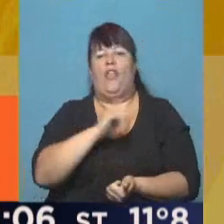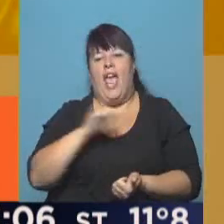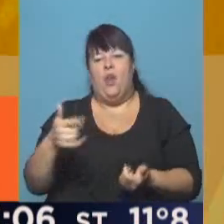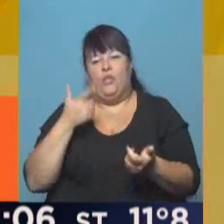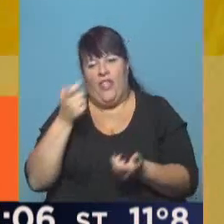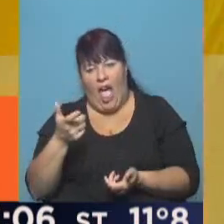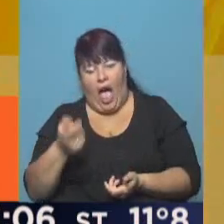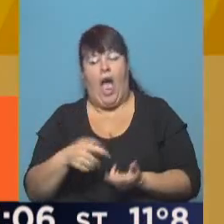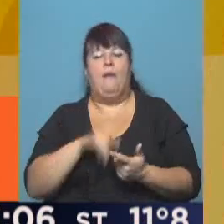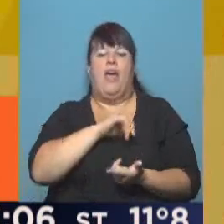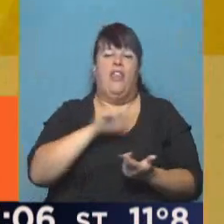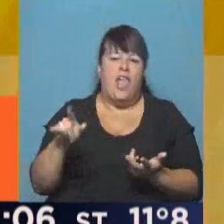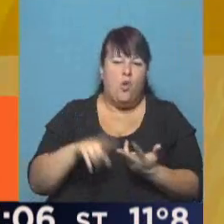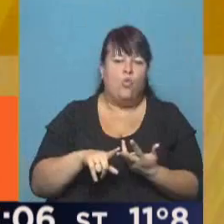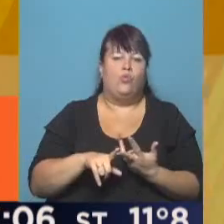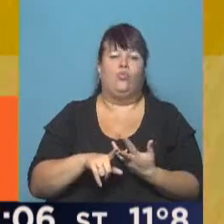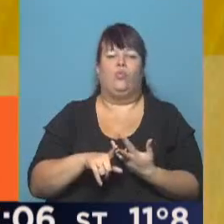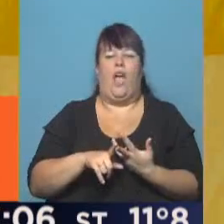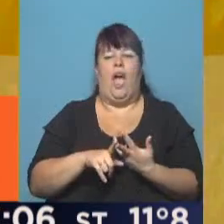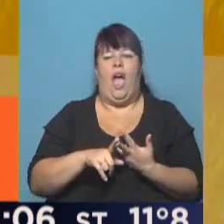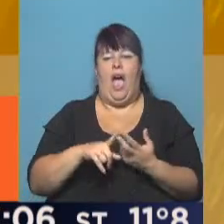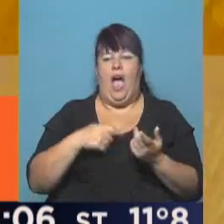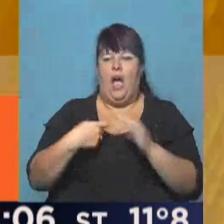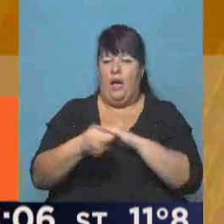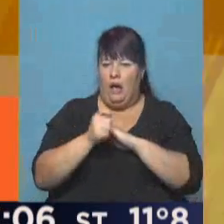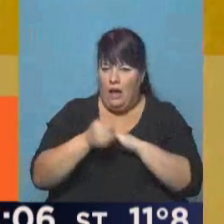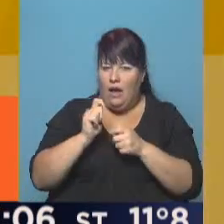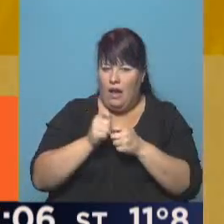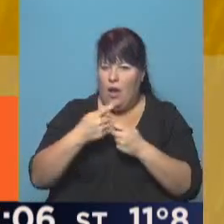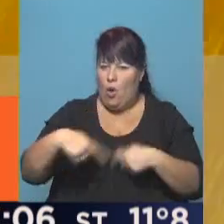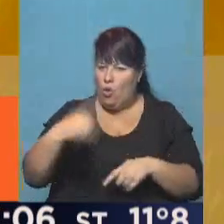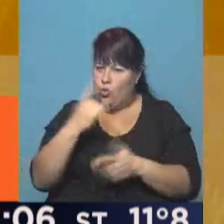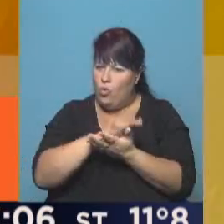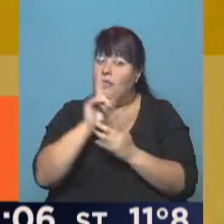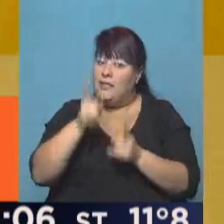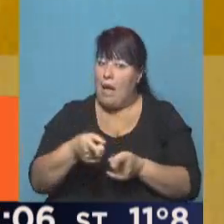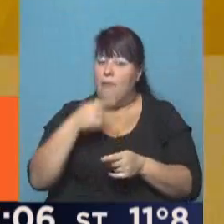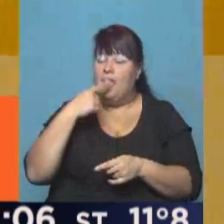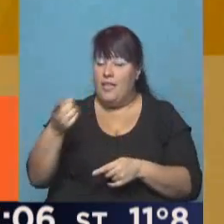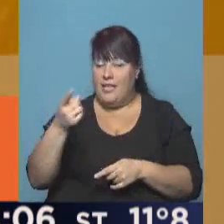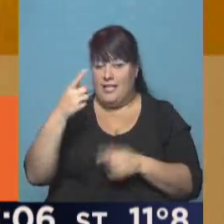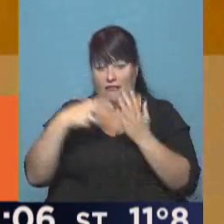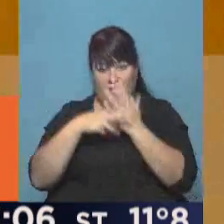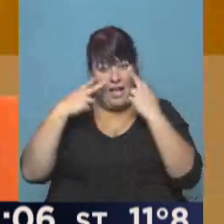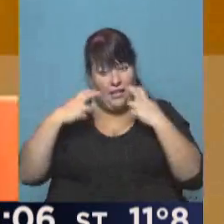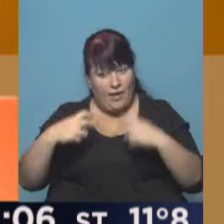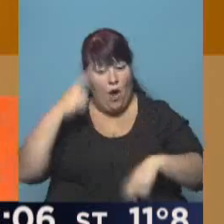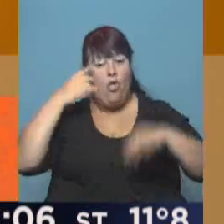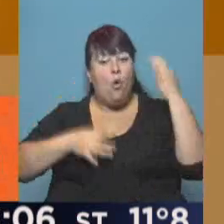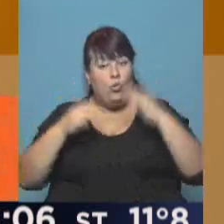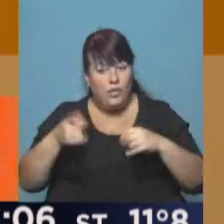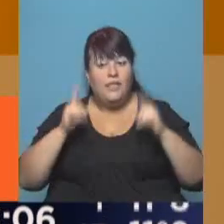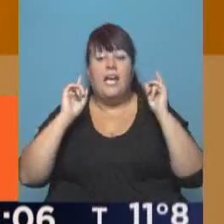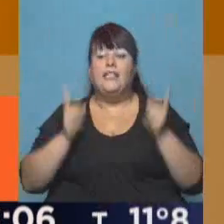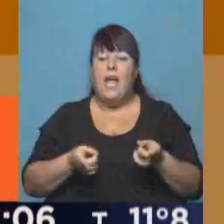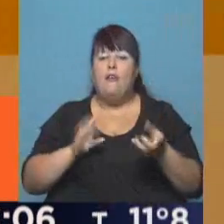de fuego, denuncias de juego clandestino e inclusive que estaría en la causa que está llevando adelante este fiscal y la justicia, y